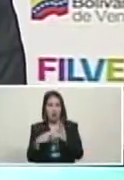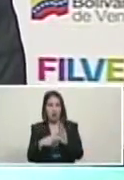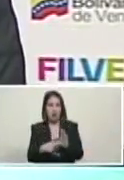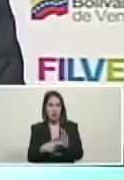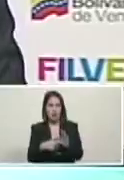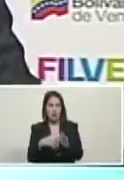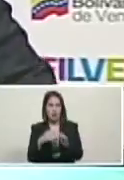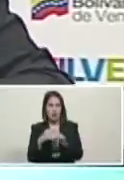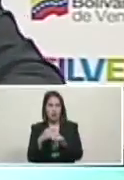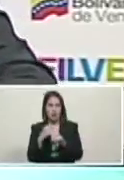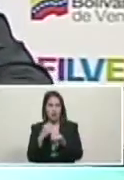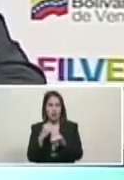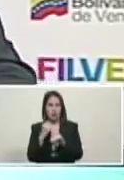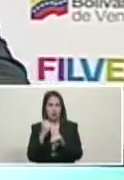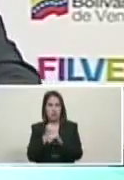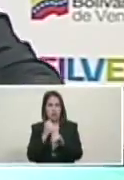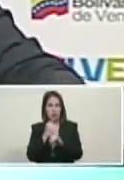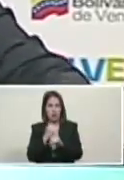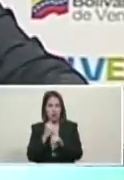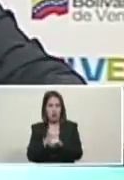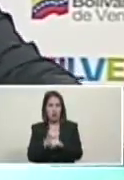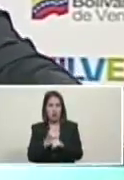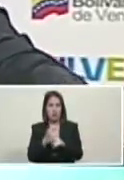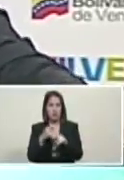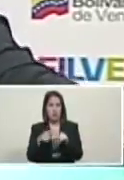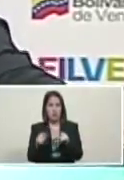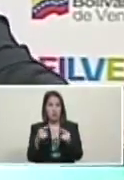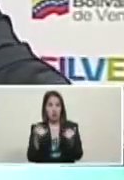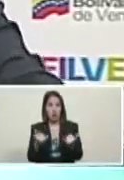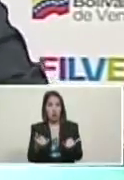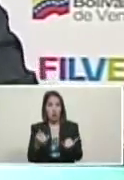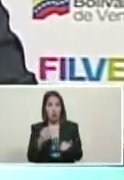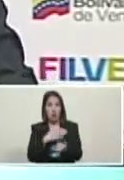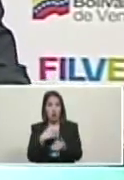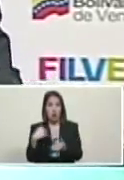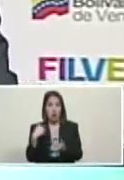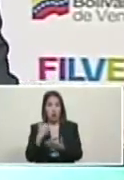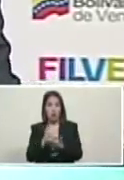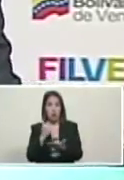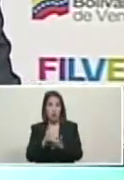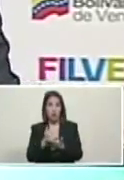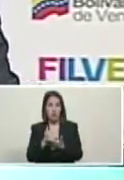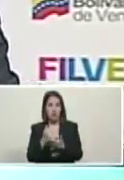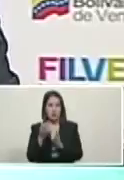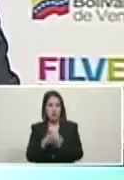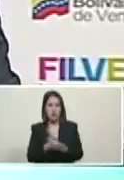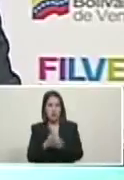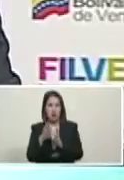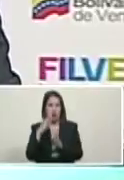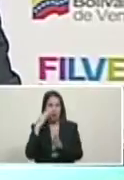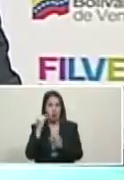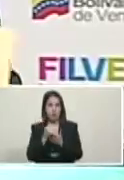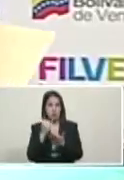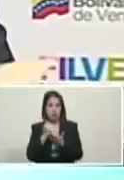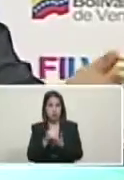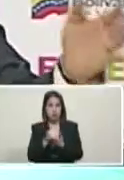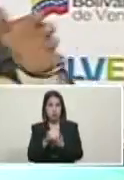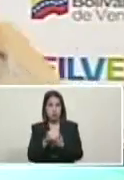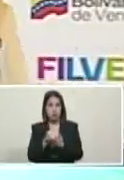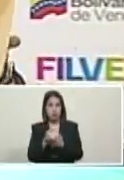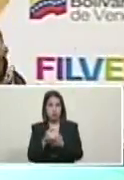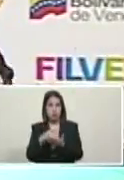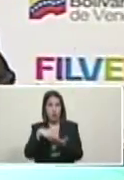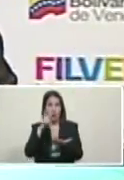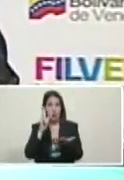instalación de esta edición número 14 de la Feria Internacional del Libro para